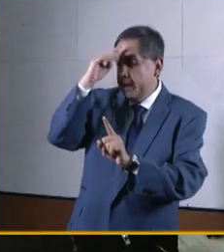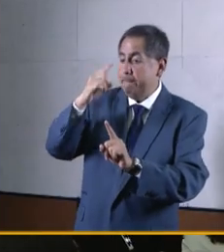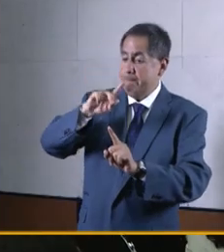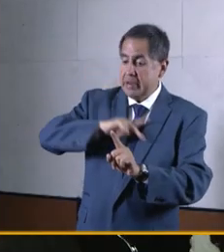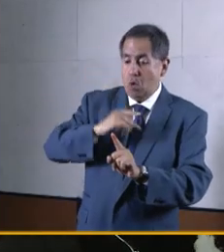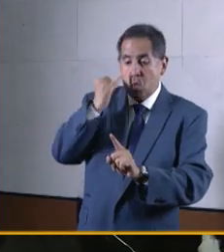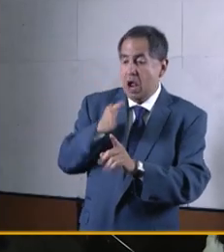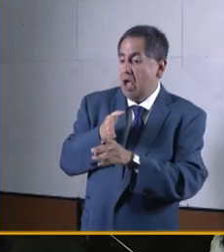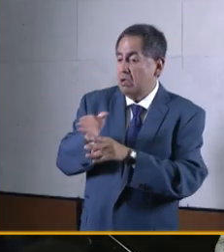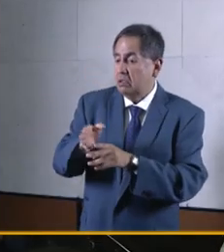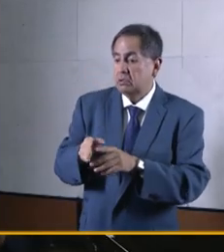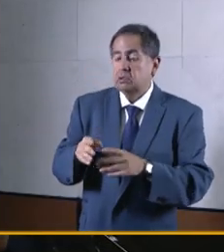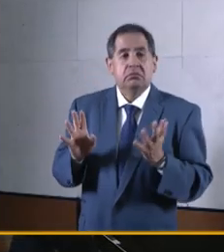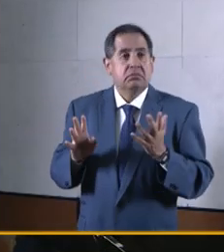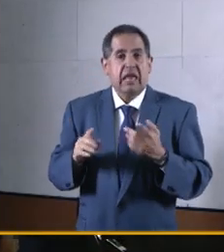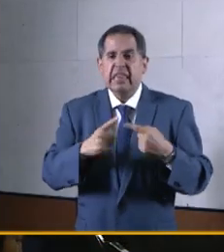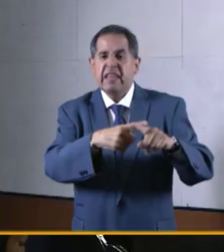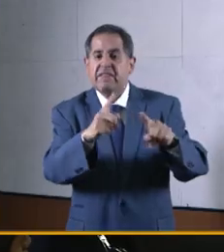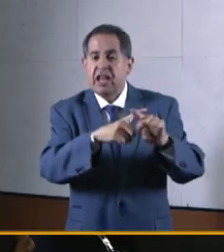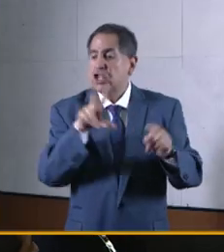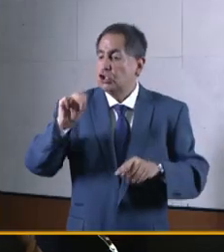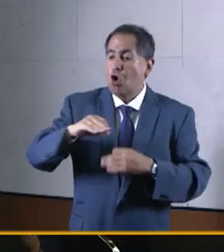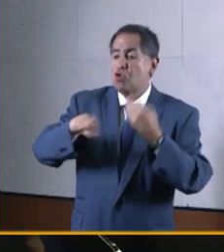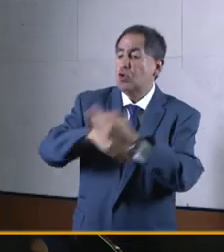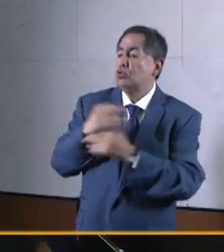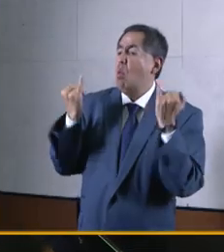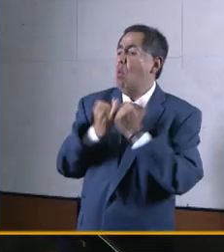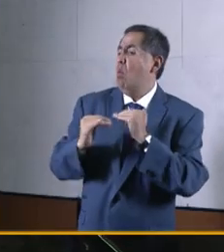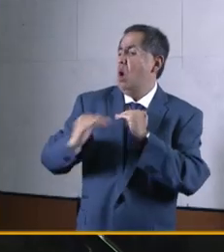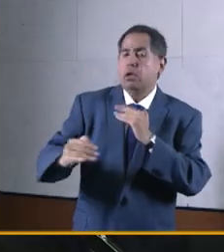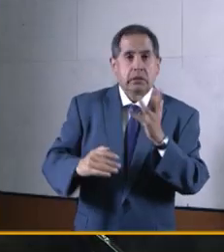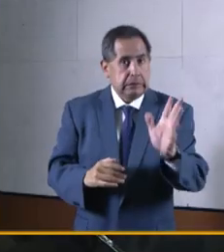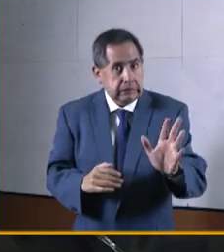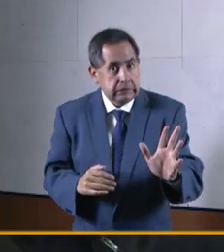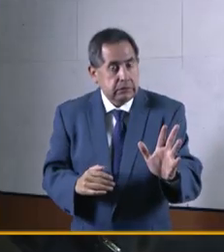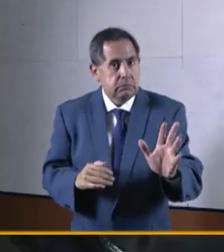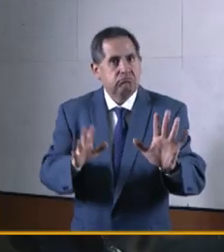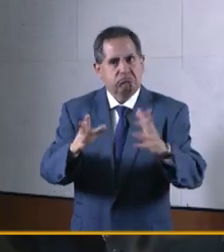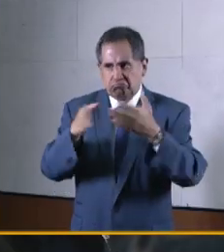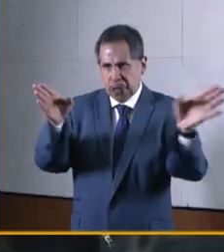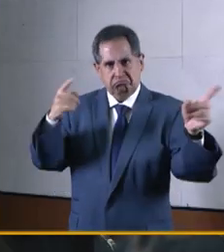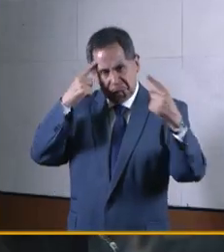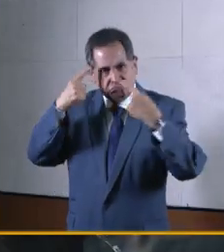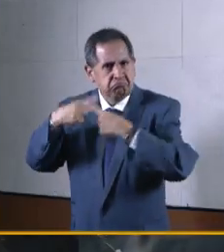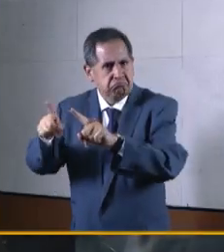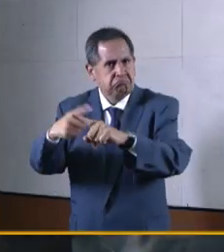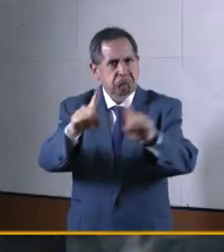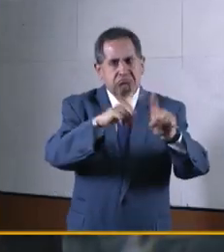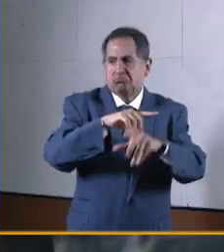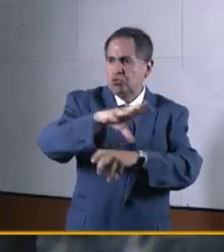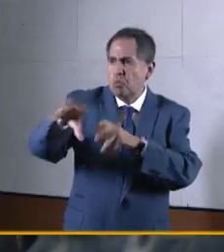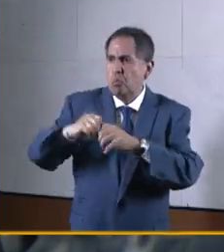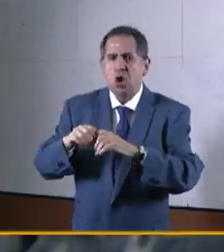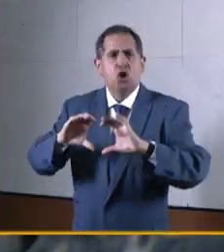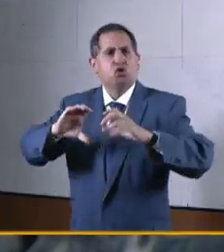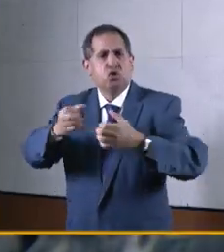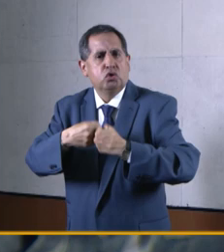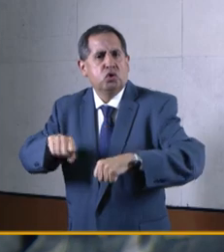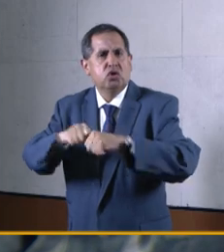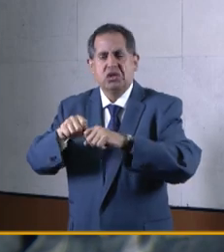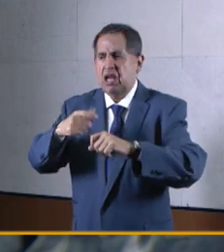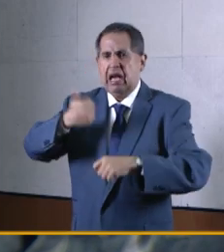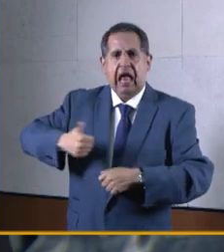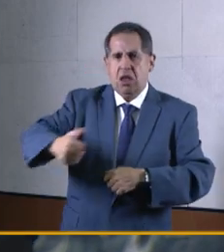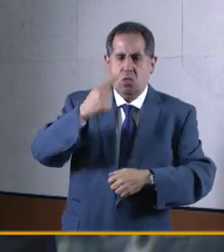rechazar las diferencias y de oprimir las discrepancias que florecen en una sociedad plural con